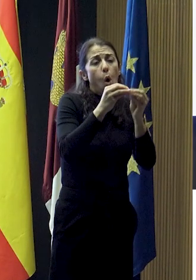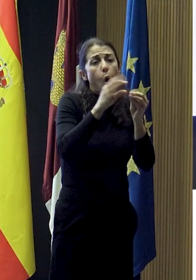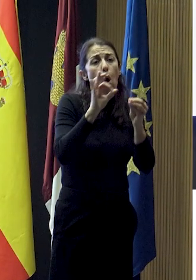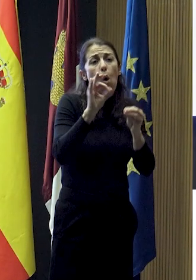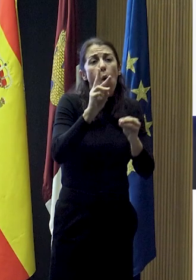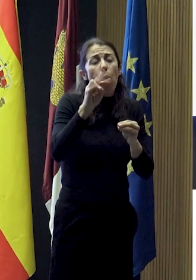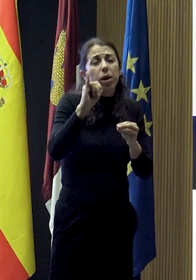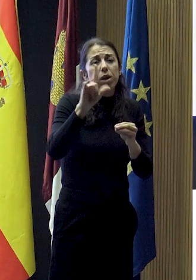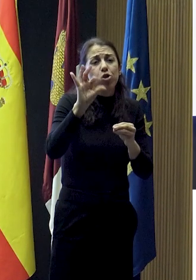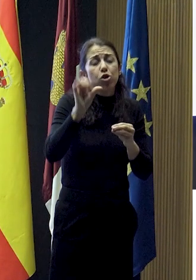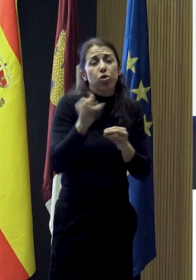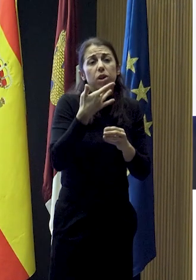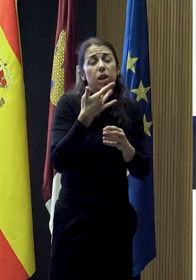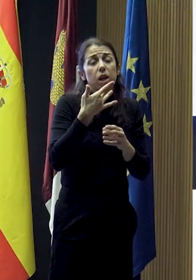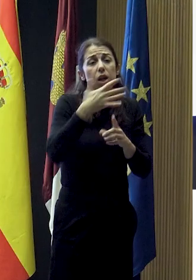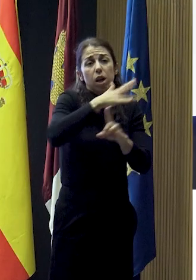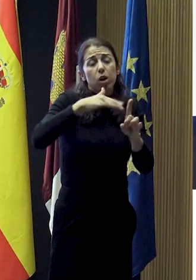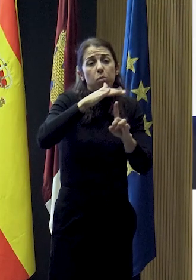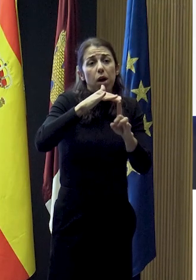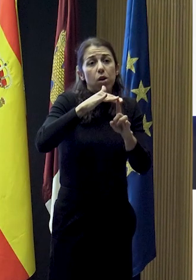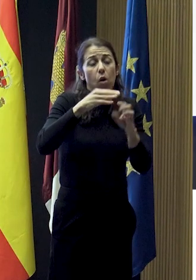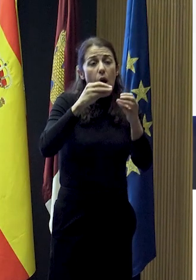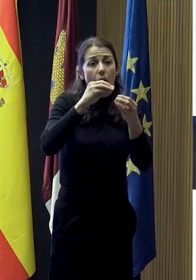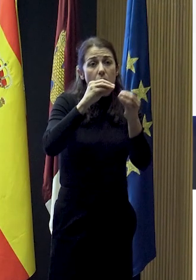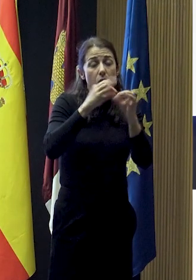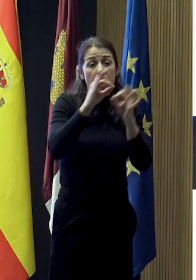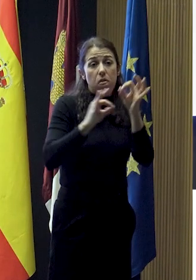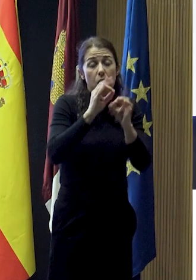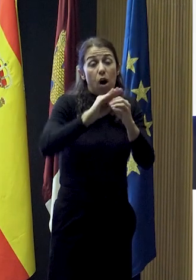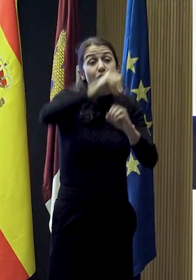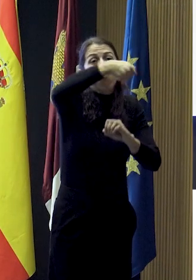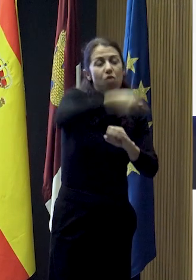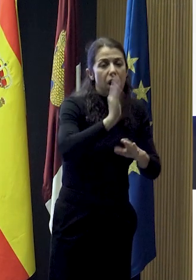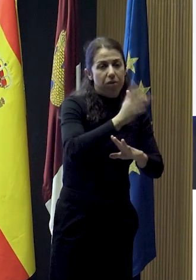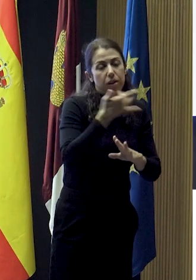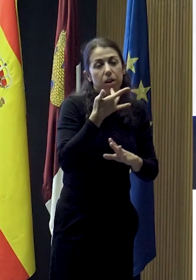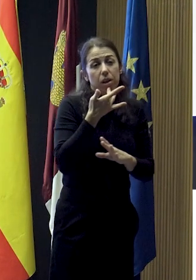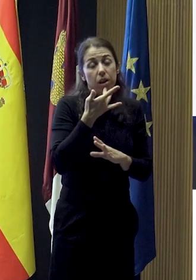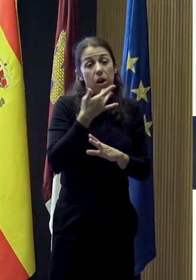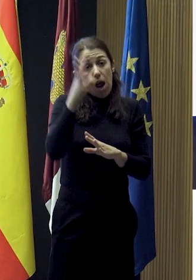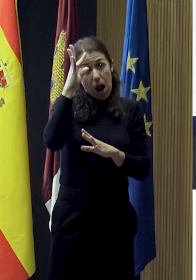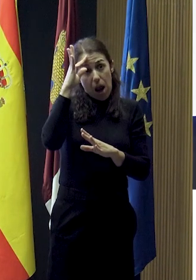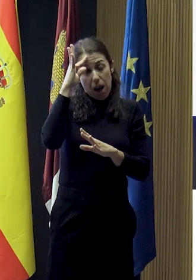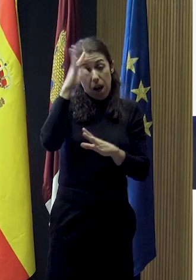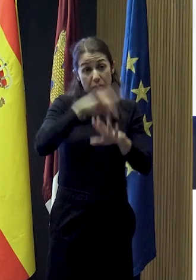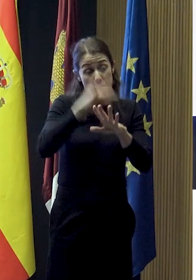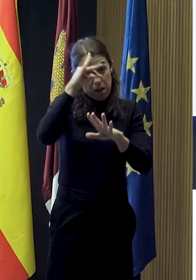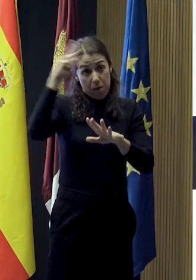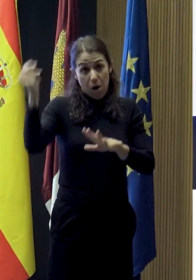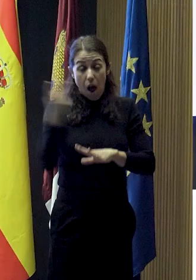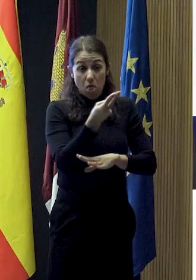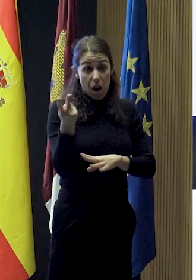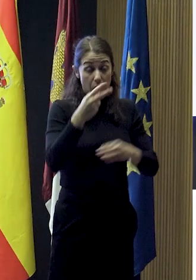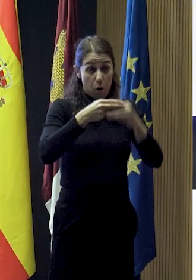que se quedan en el espacio intracelular. En la enfermedad de Alzheimer tenemos acúmulo de las dos proteínas. Y ahí